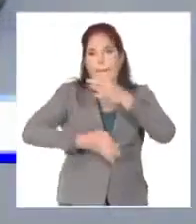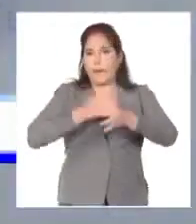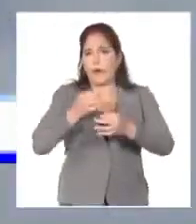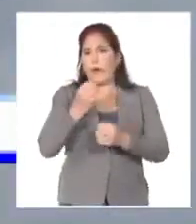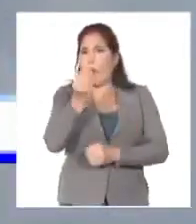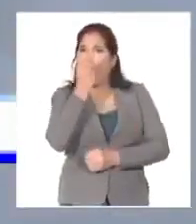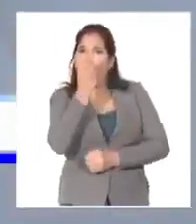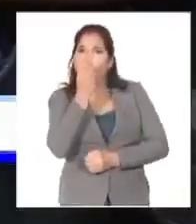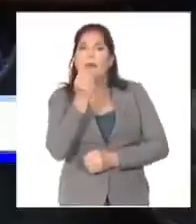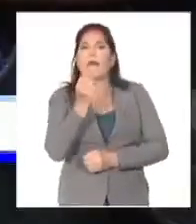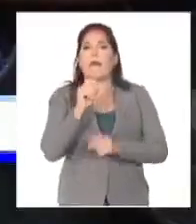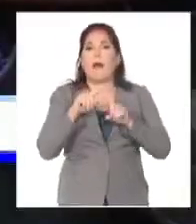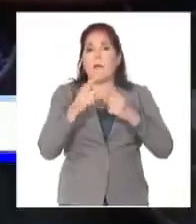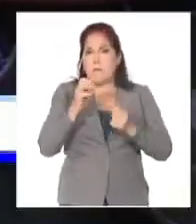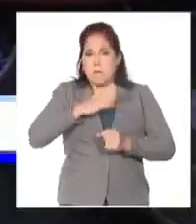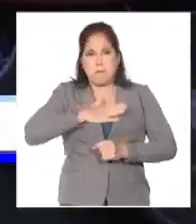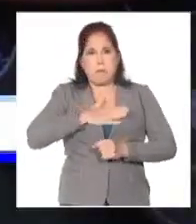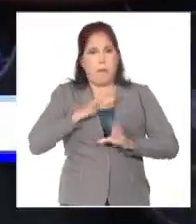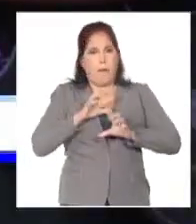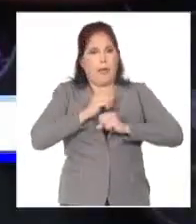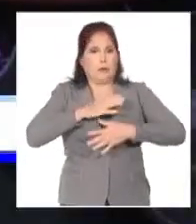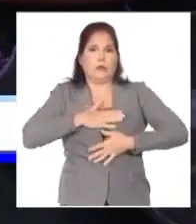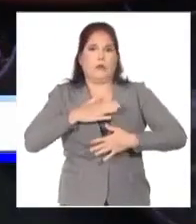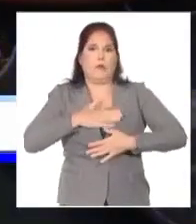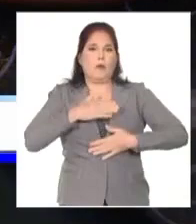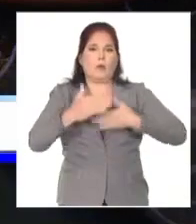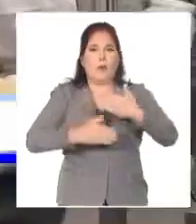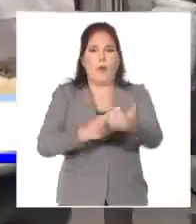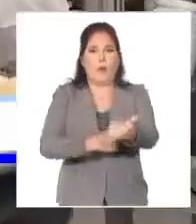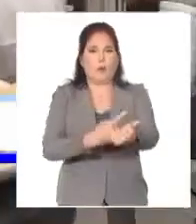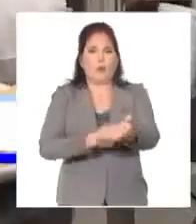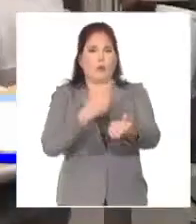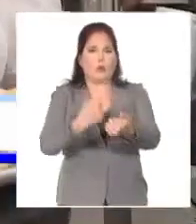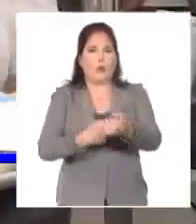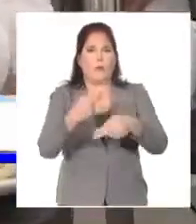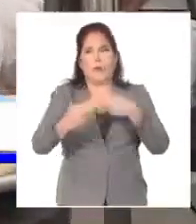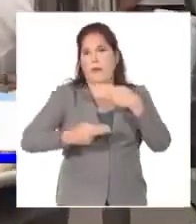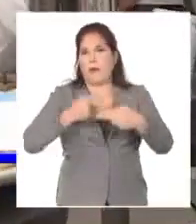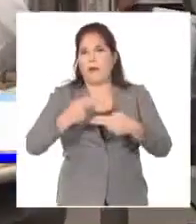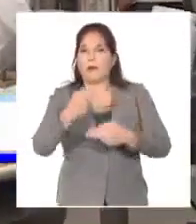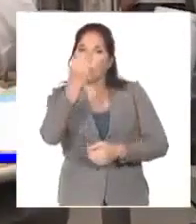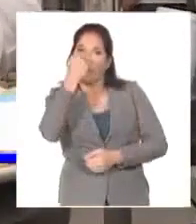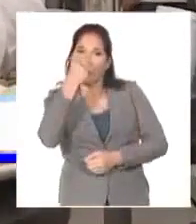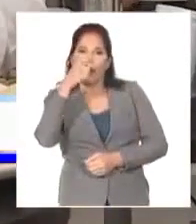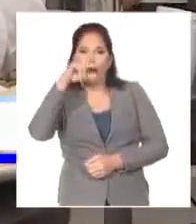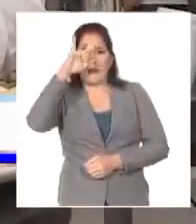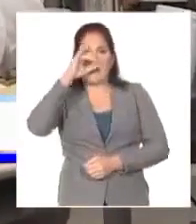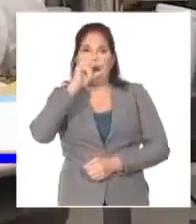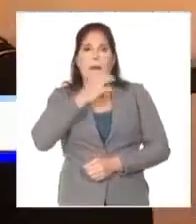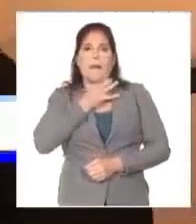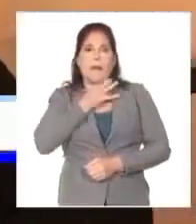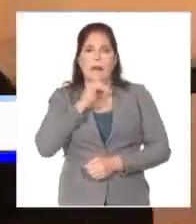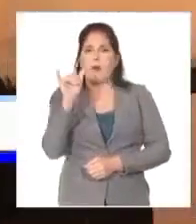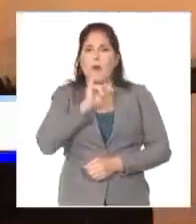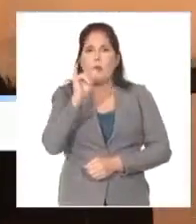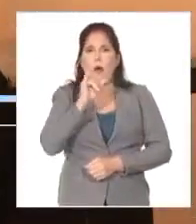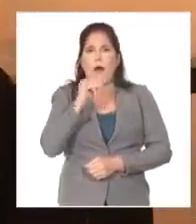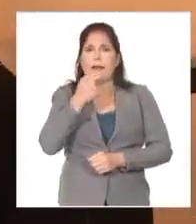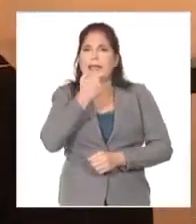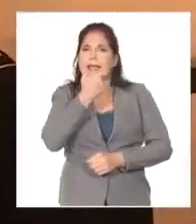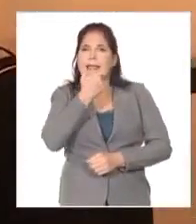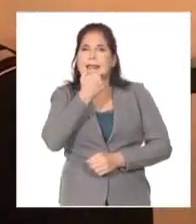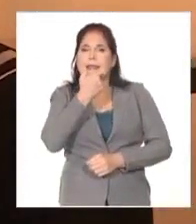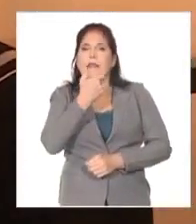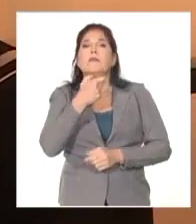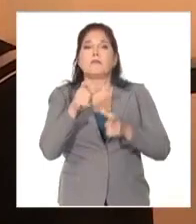Patrimonio Inmaterial de la Humanidad el proceso tradicional en la elaboración y consumo del cazabe. Según explicó uno